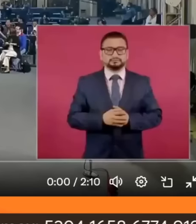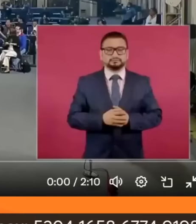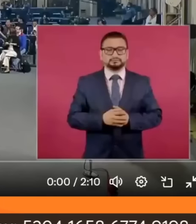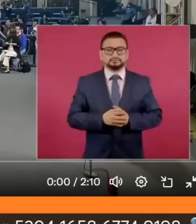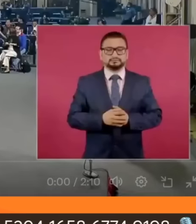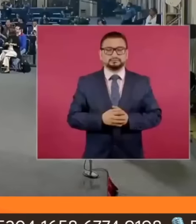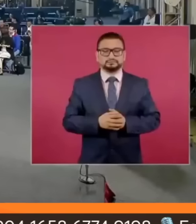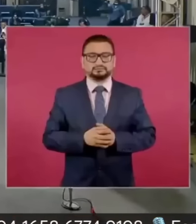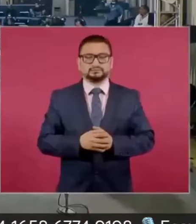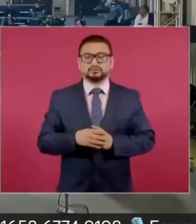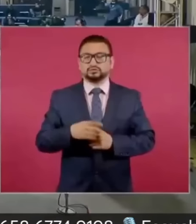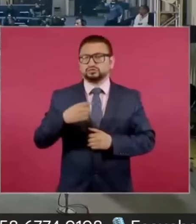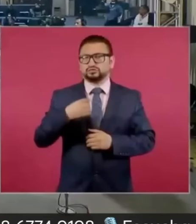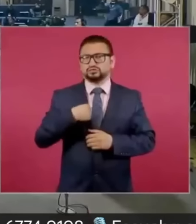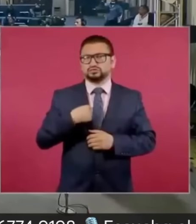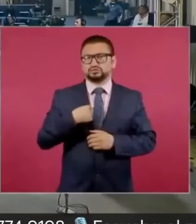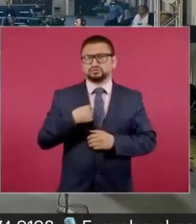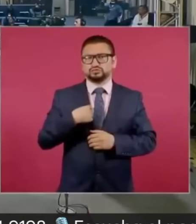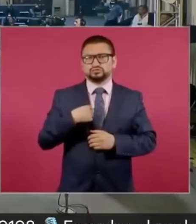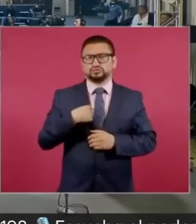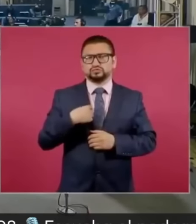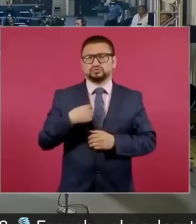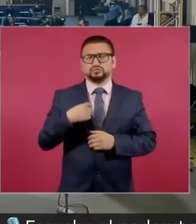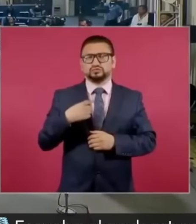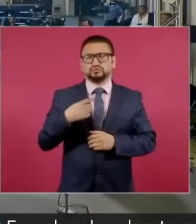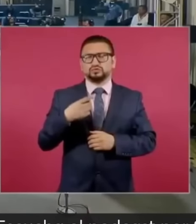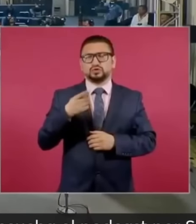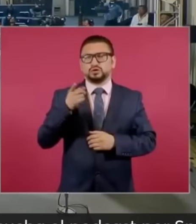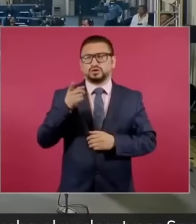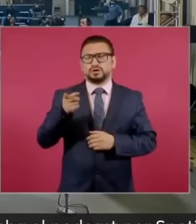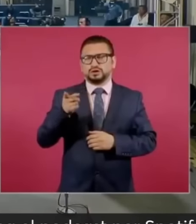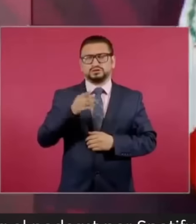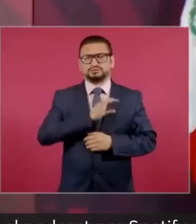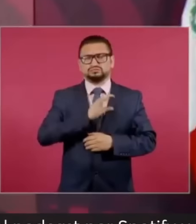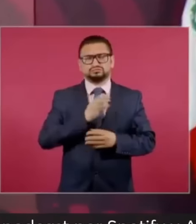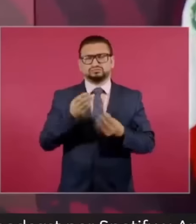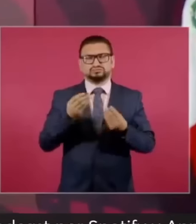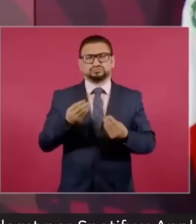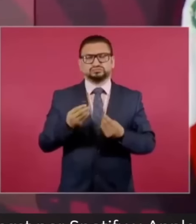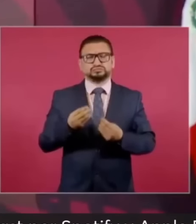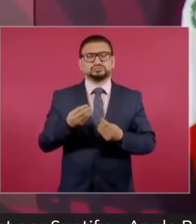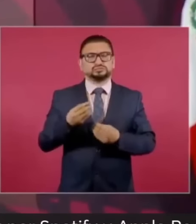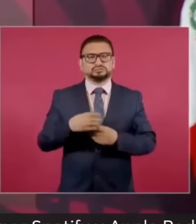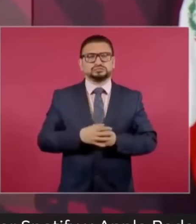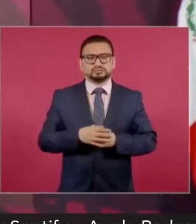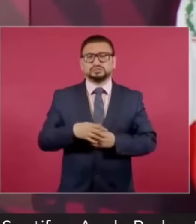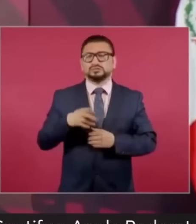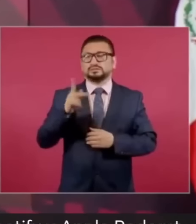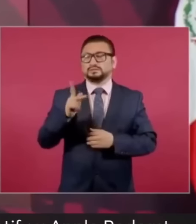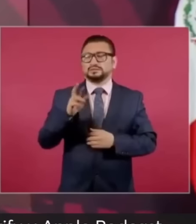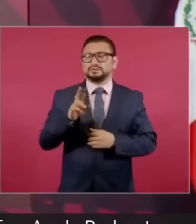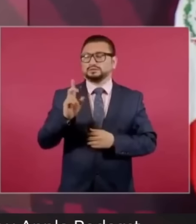decisión. Yo le tengo mucho cariño a el PRD.